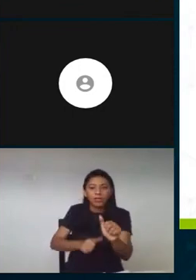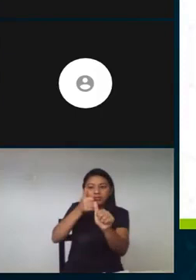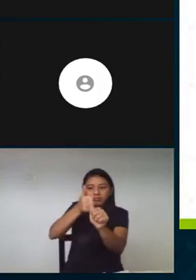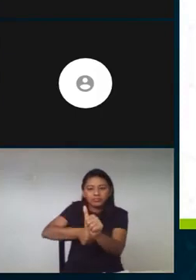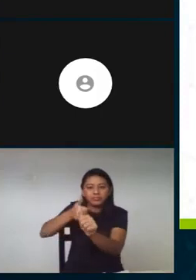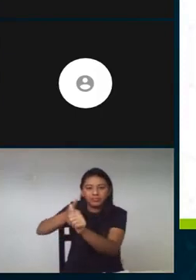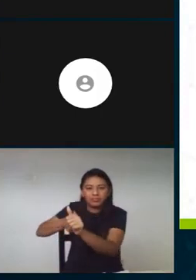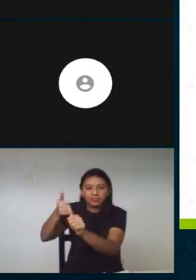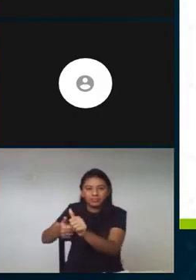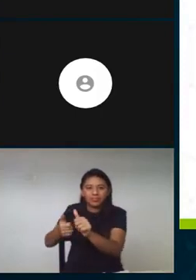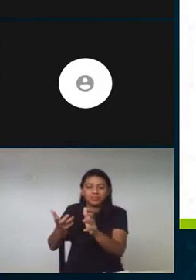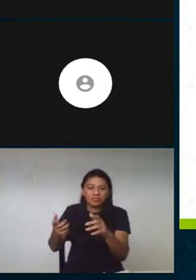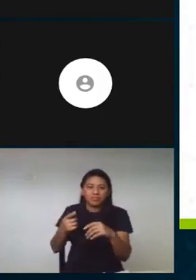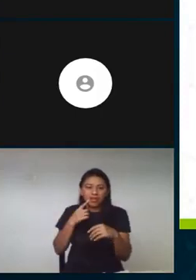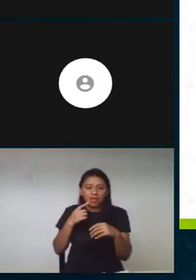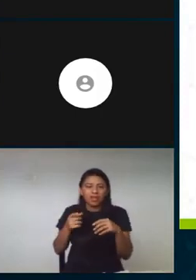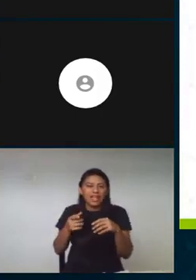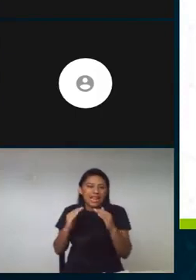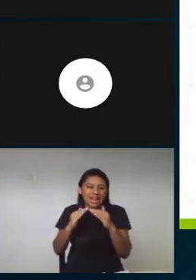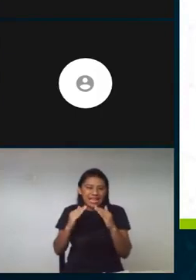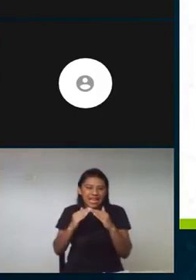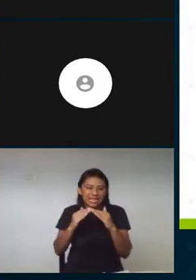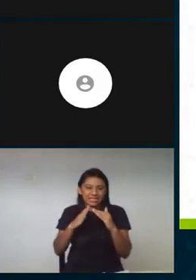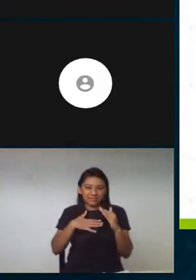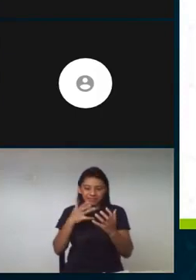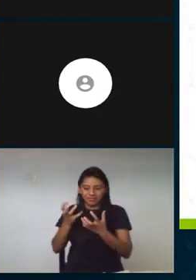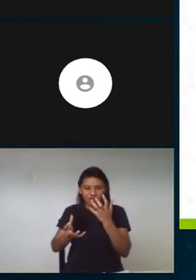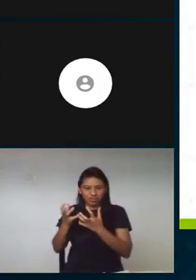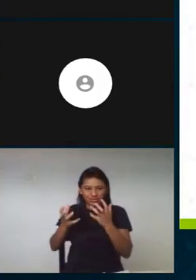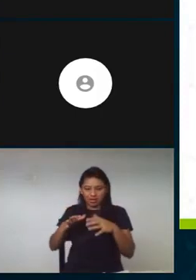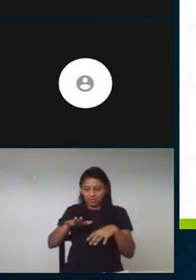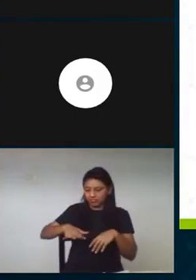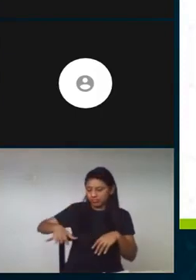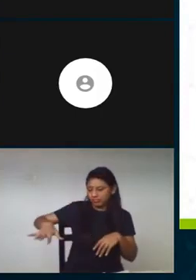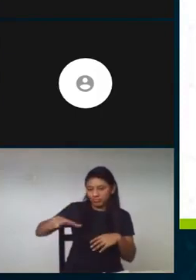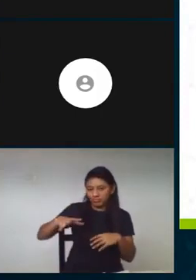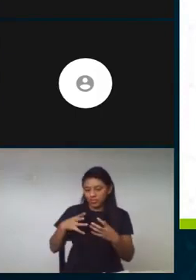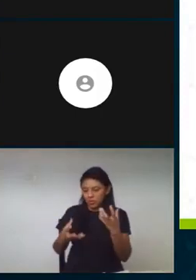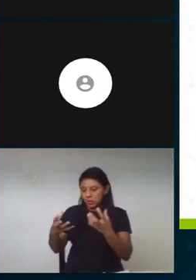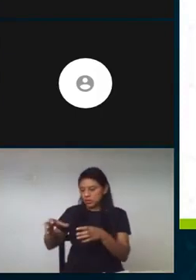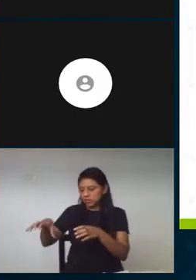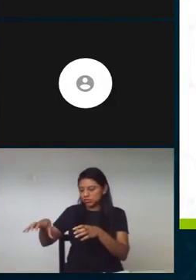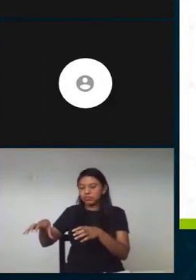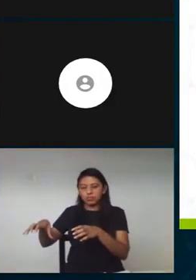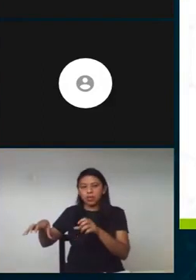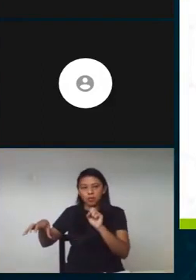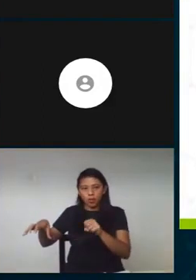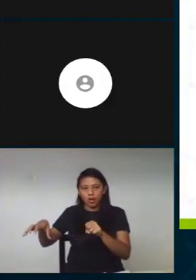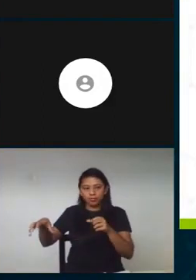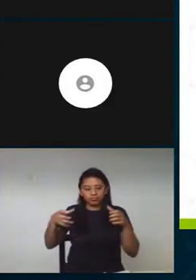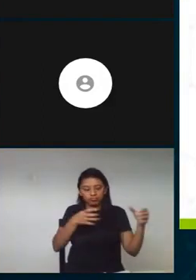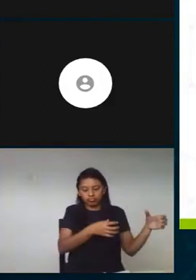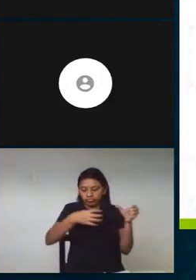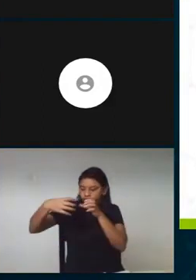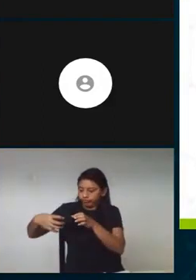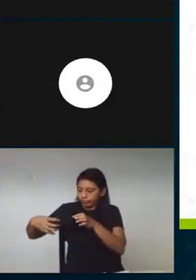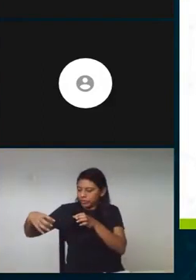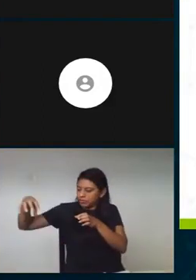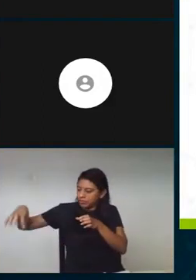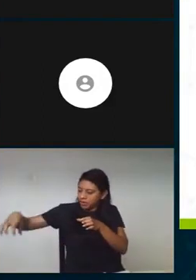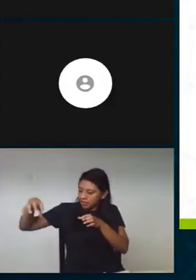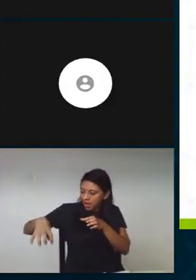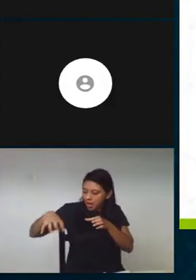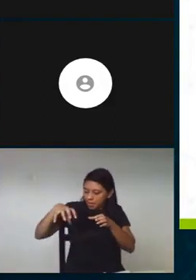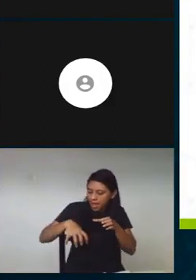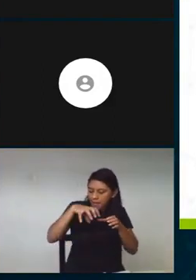el verdecito, cuál era el negro, cuál era el blanco, ¿cierto? En su momento pues manejaban diferentes colores porque eso fue una investigación realizada en el año